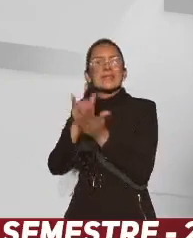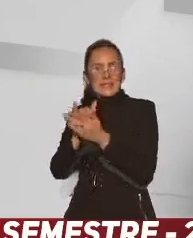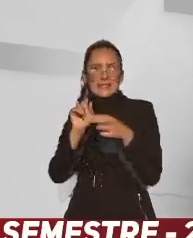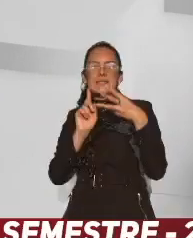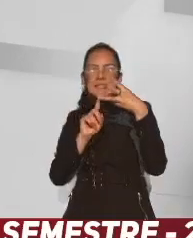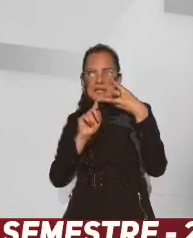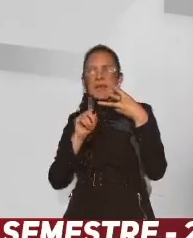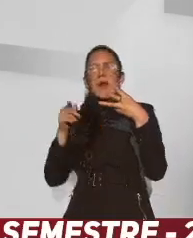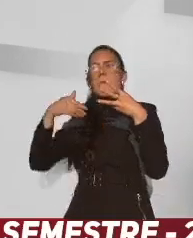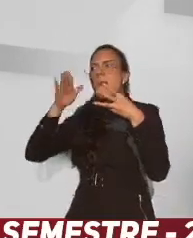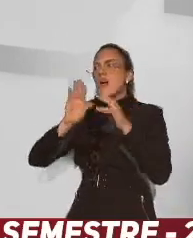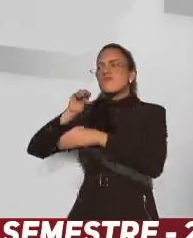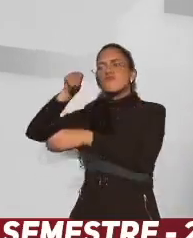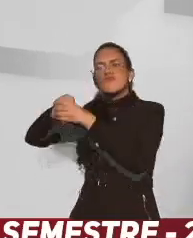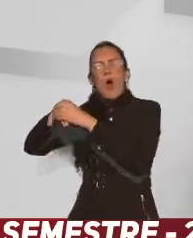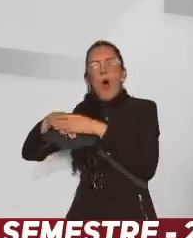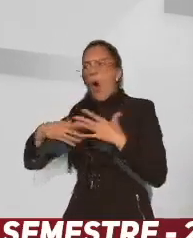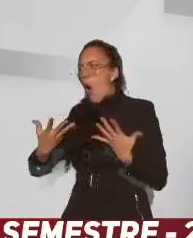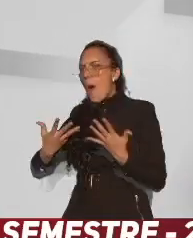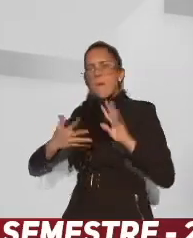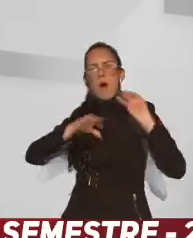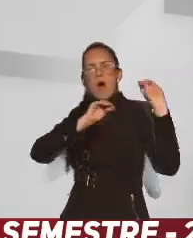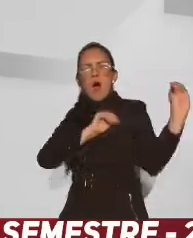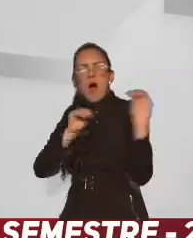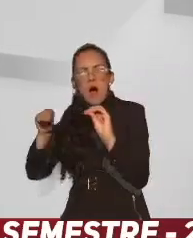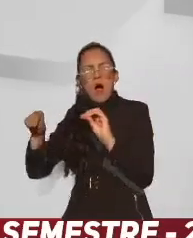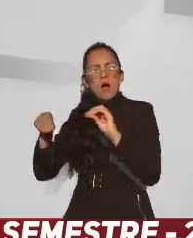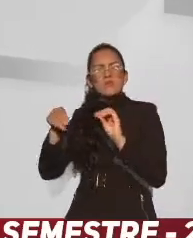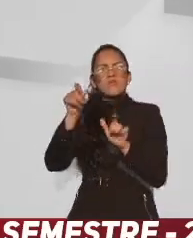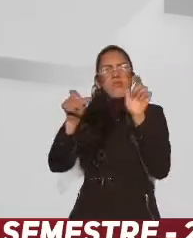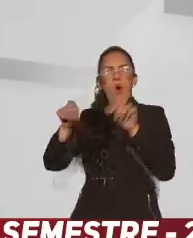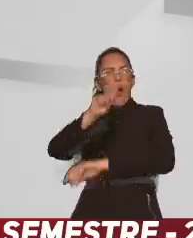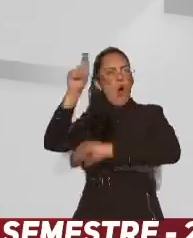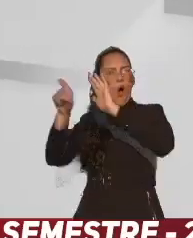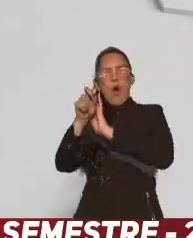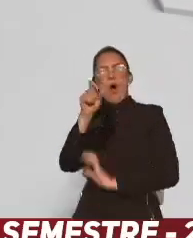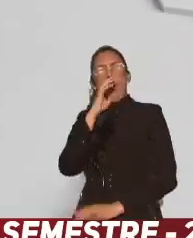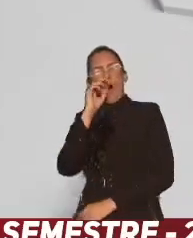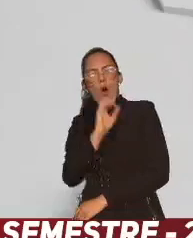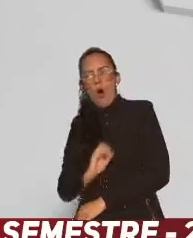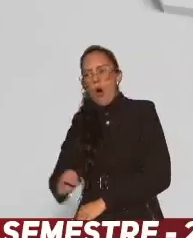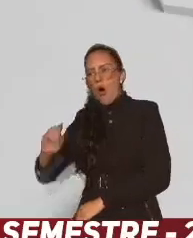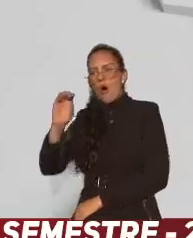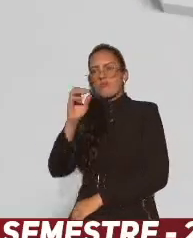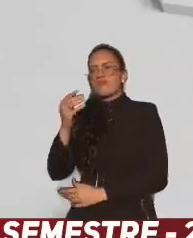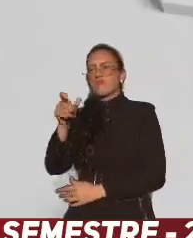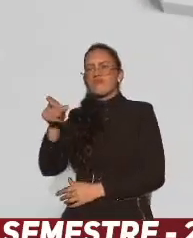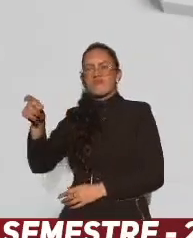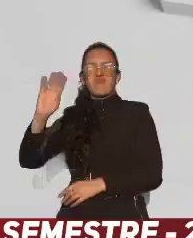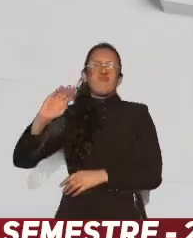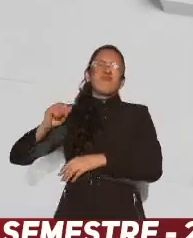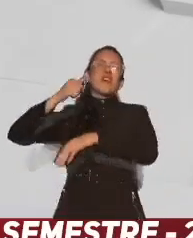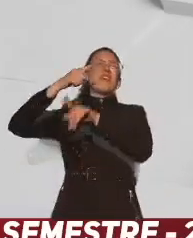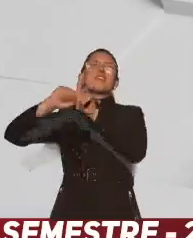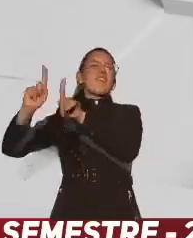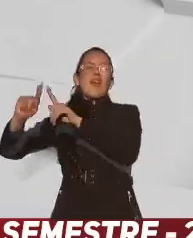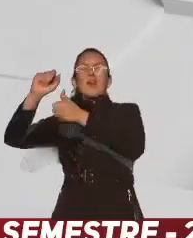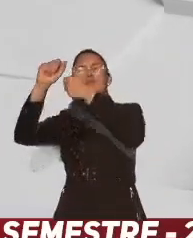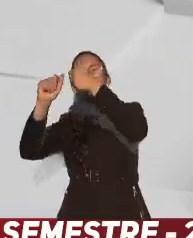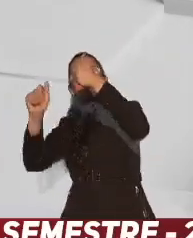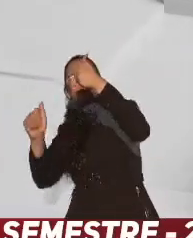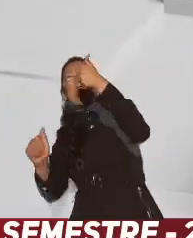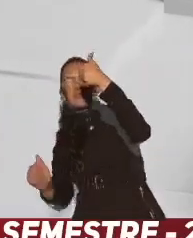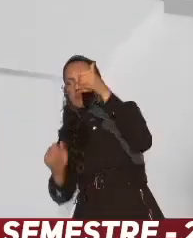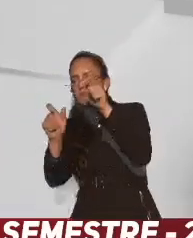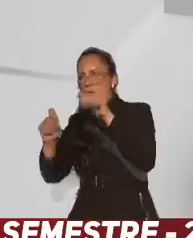incorporación, formación y capacitación de todos nuestros hombres, de nuestros oficiales, suboficiales, soldados